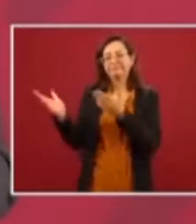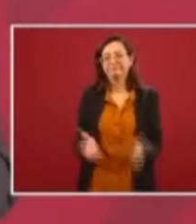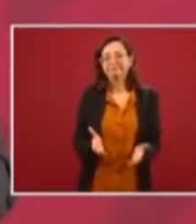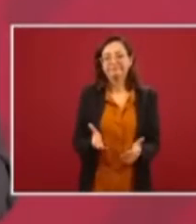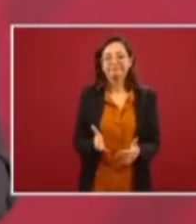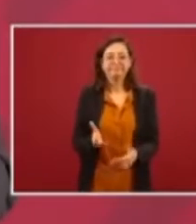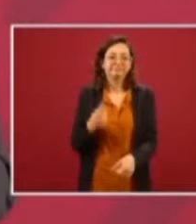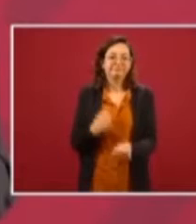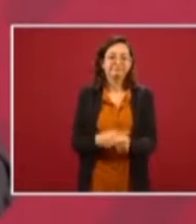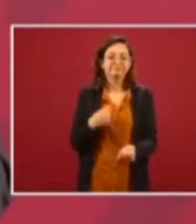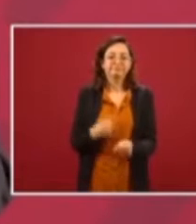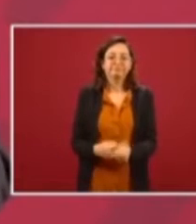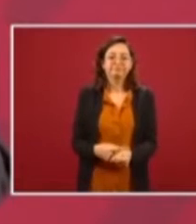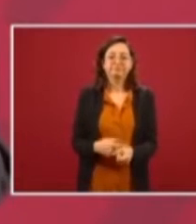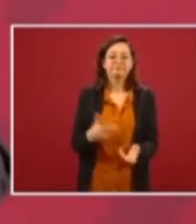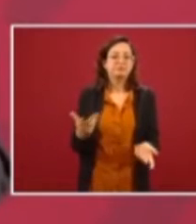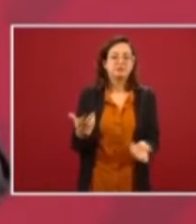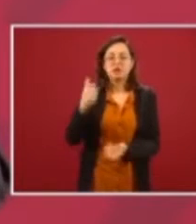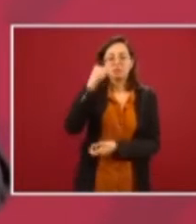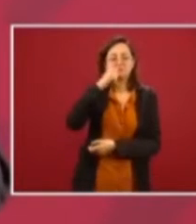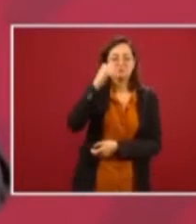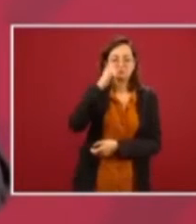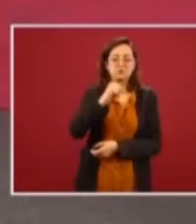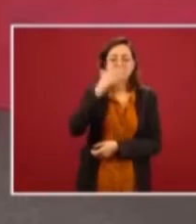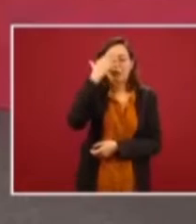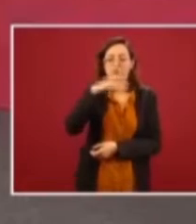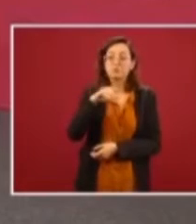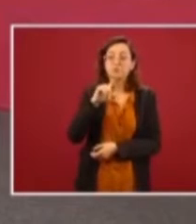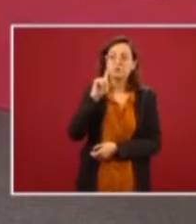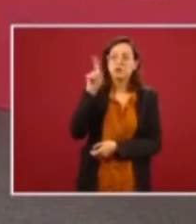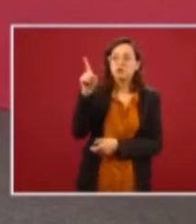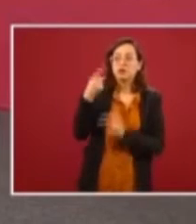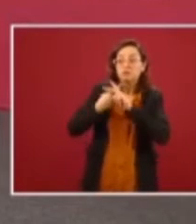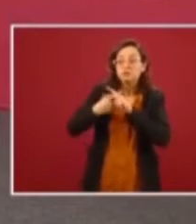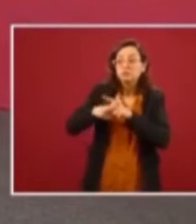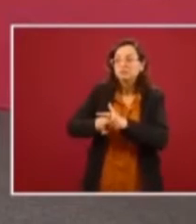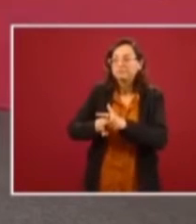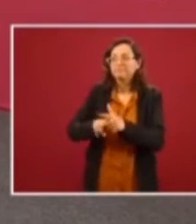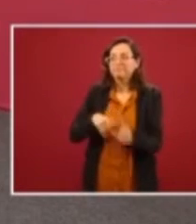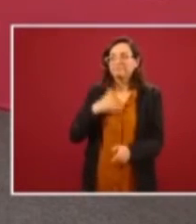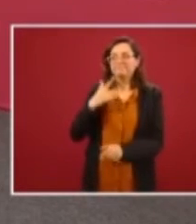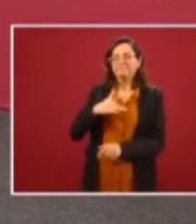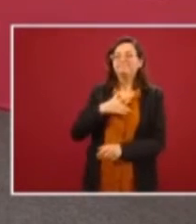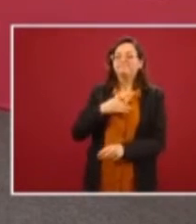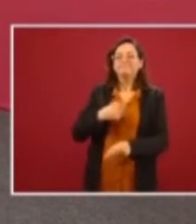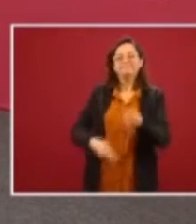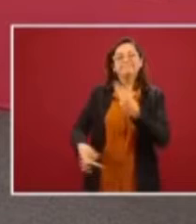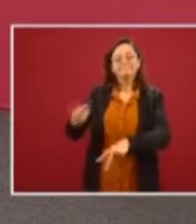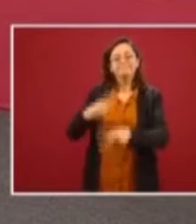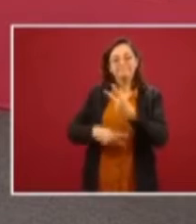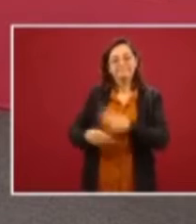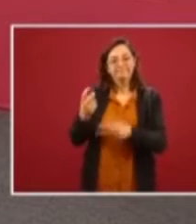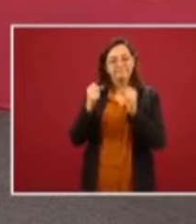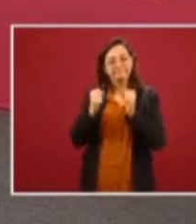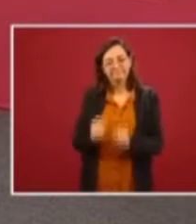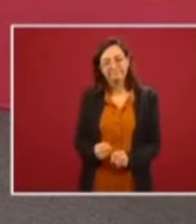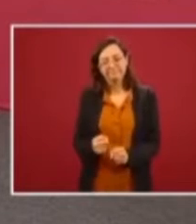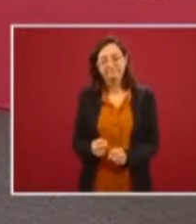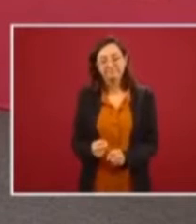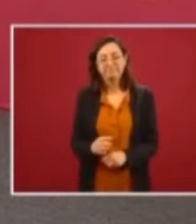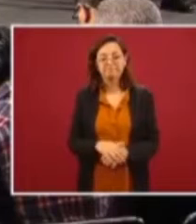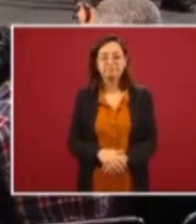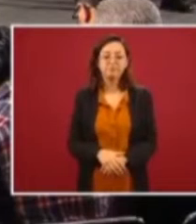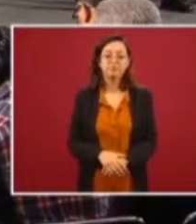y en exposición matutina de palacio nacional se aseguró que el sistema de salud estaba preparado y listo para